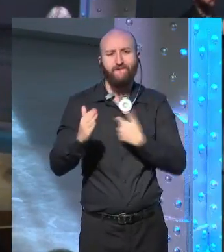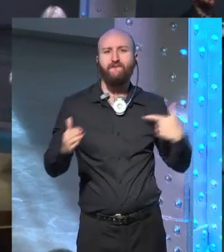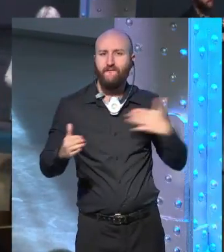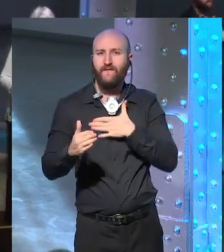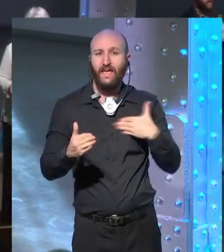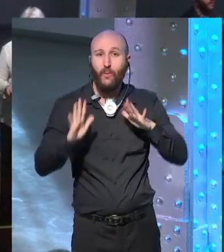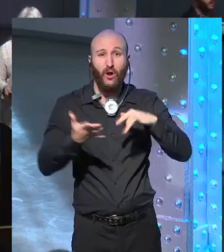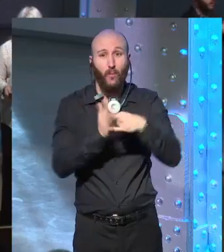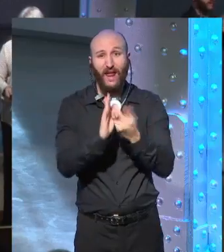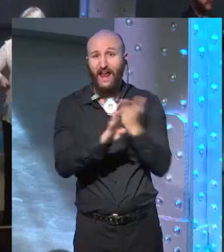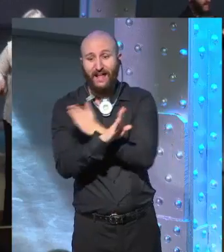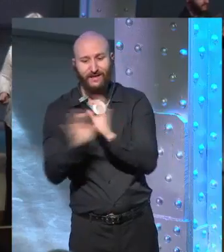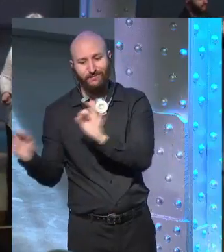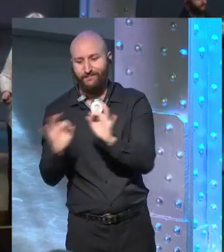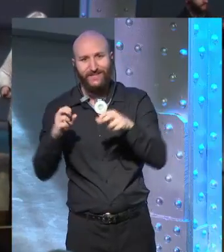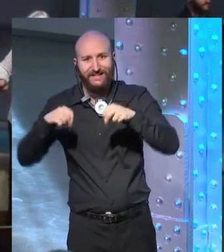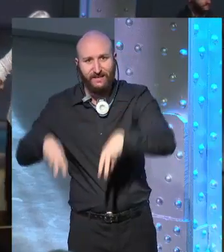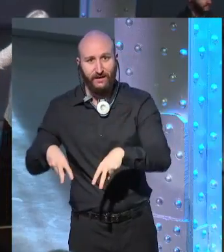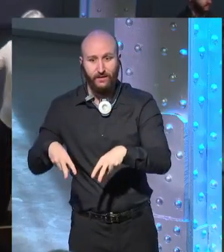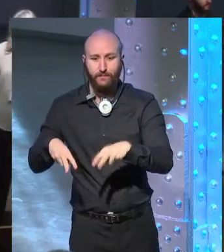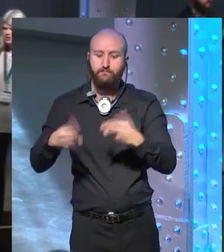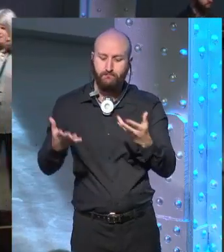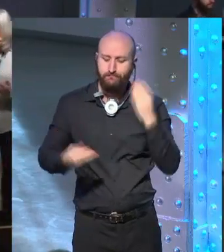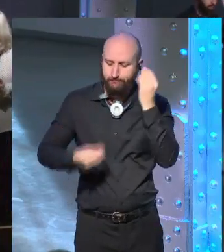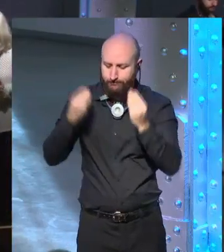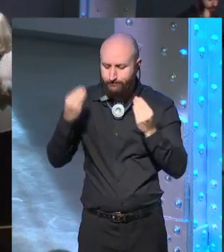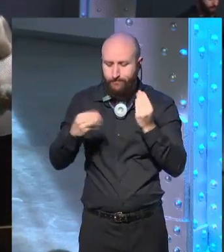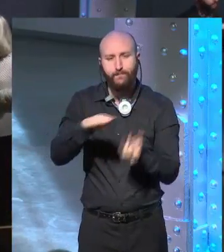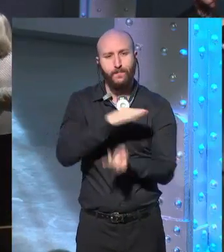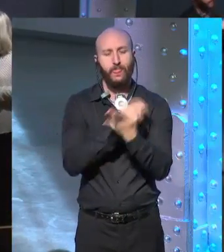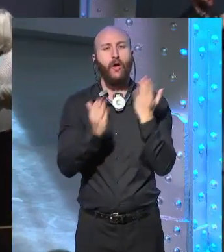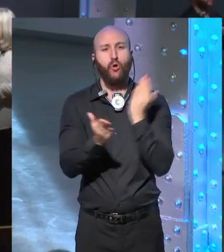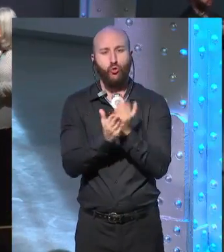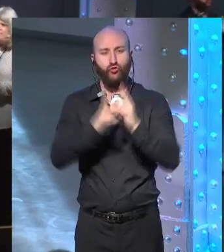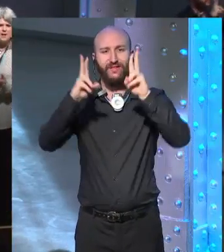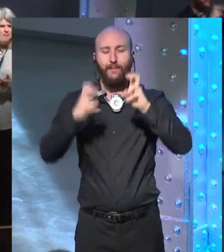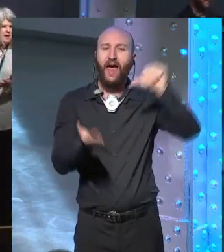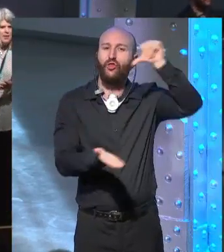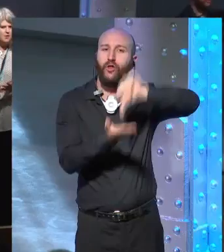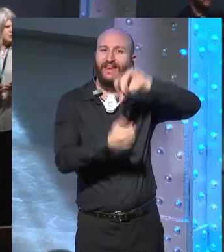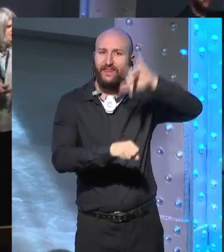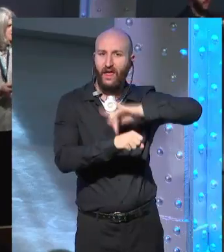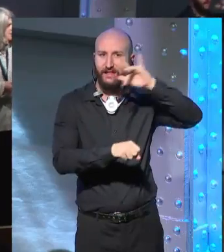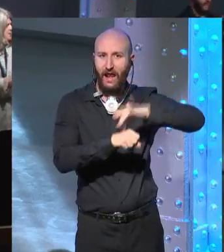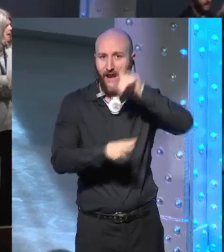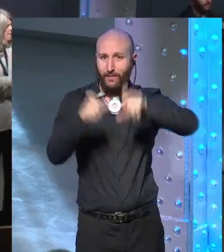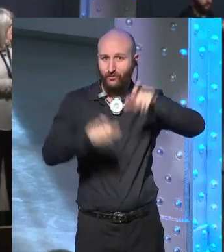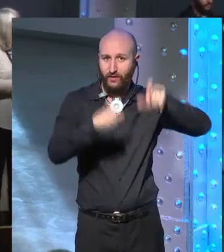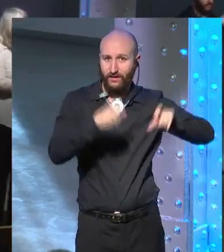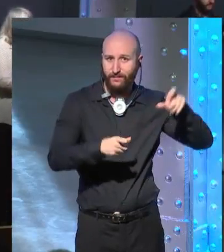Y yo creé un curso sobre ciudadanía digital, así que para mí